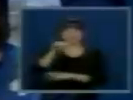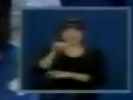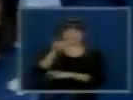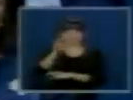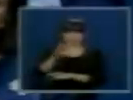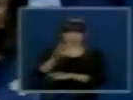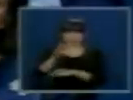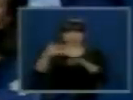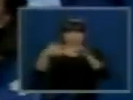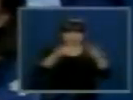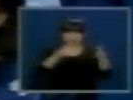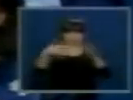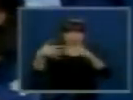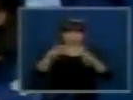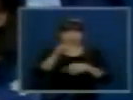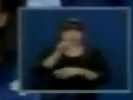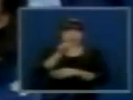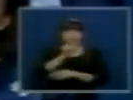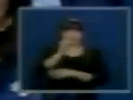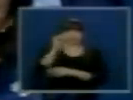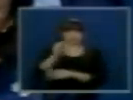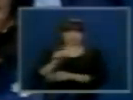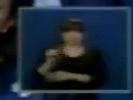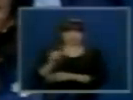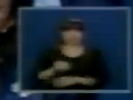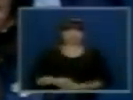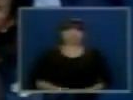en alrededor de un 2%.